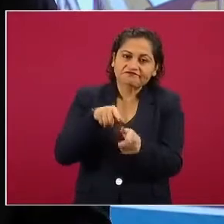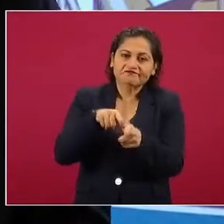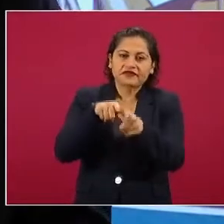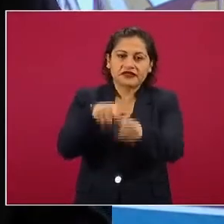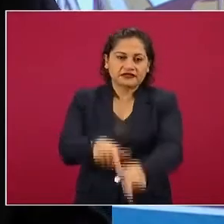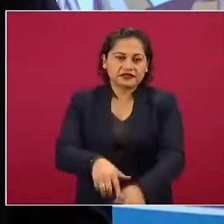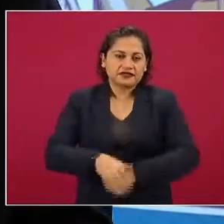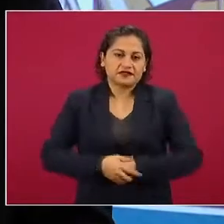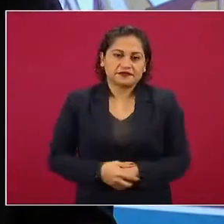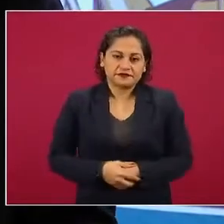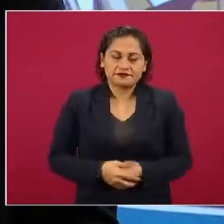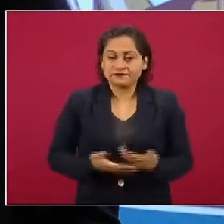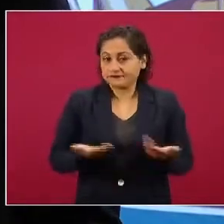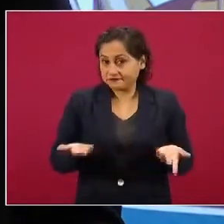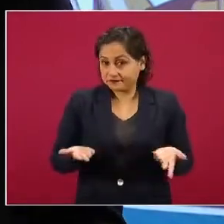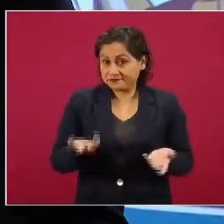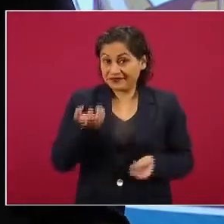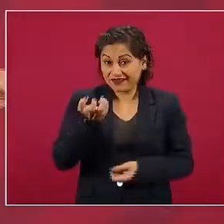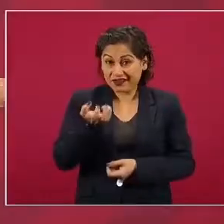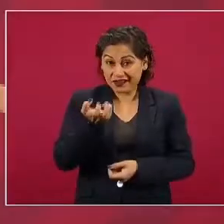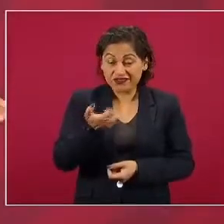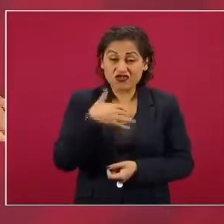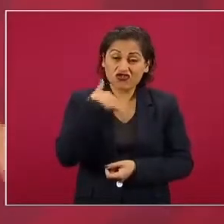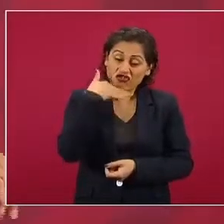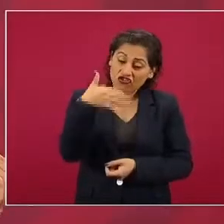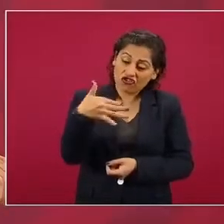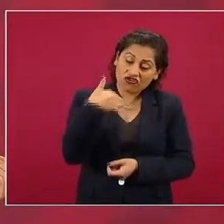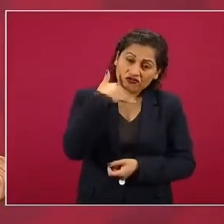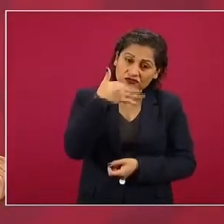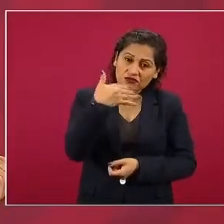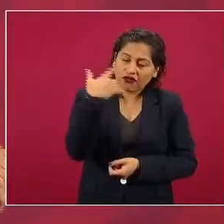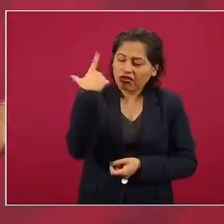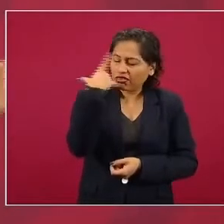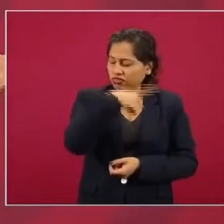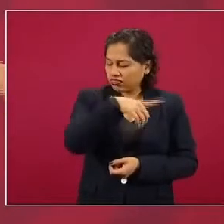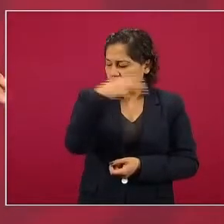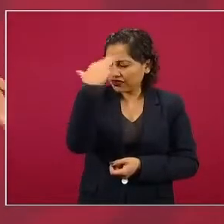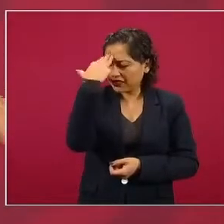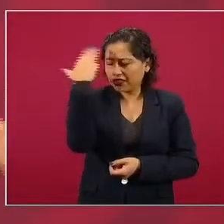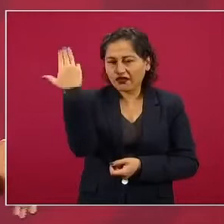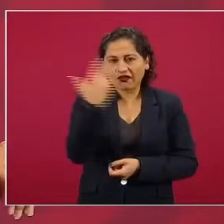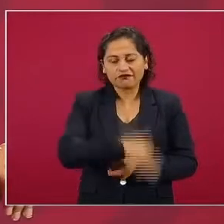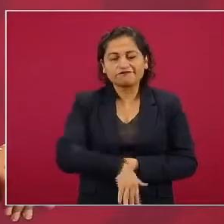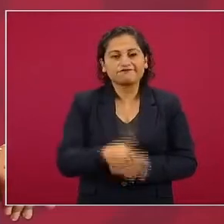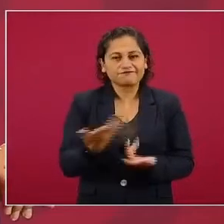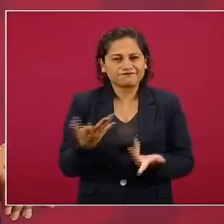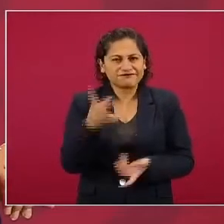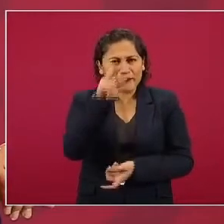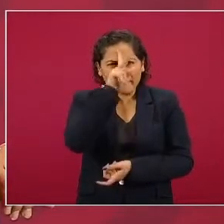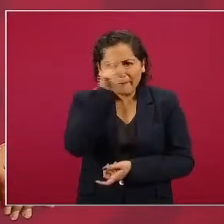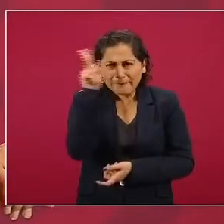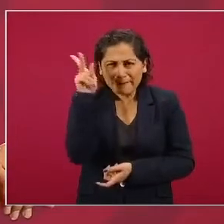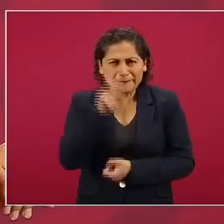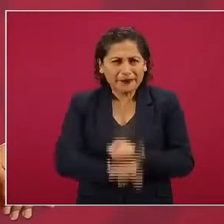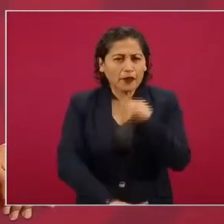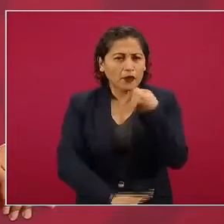que es lo más nefasto, lo más dañino,